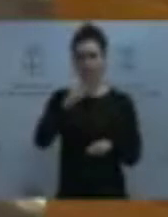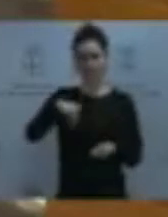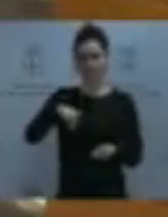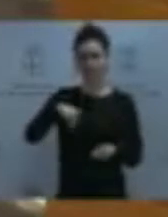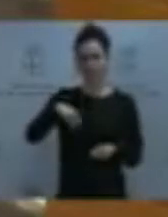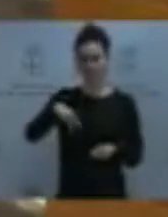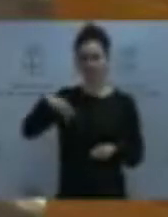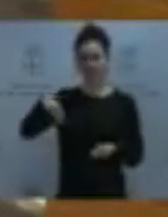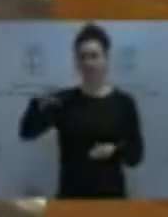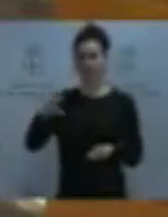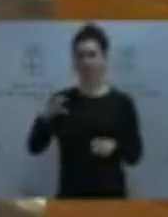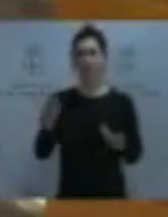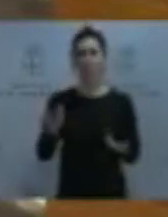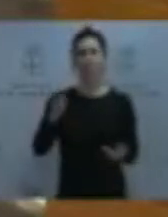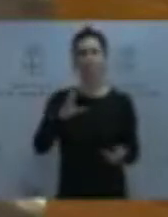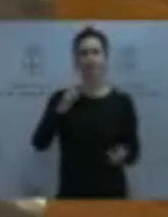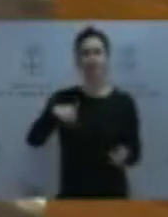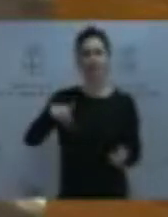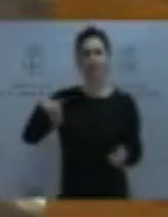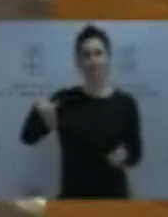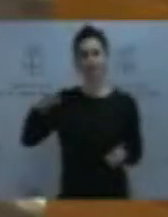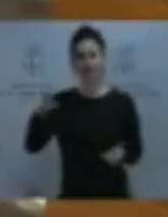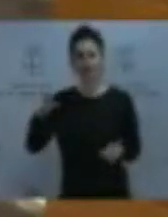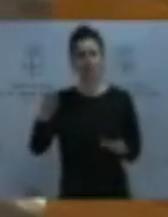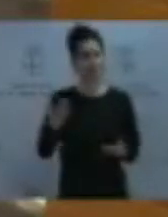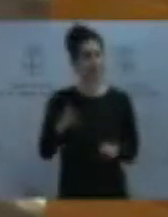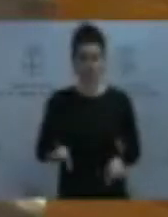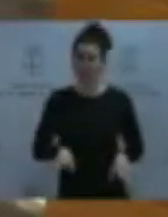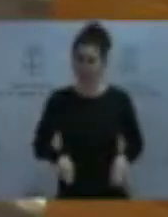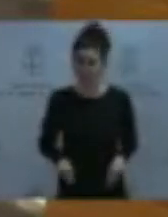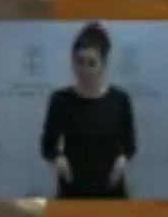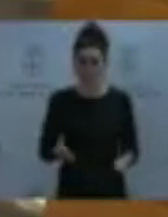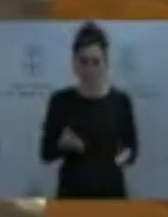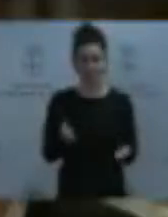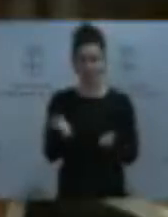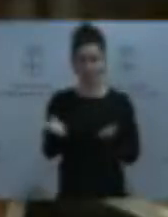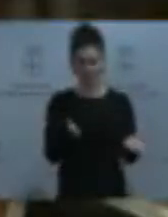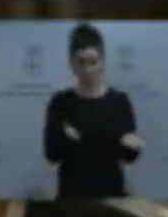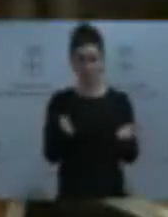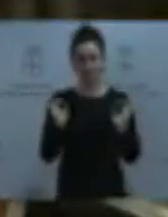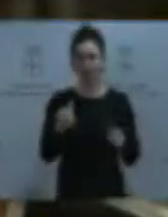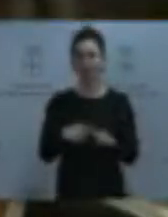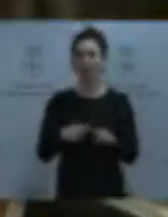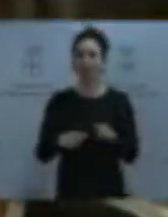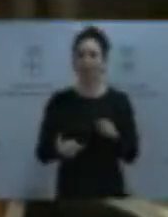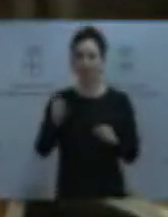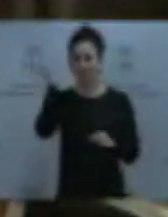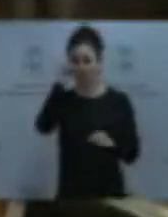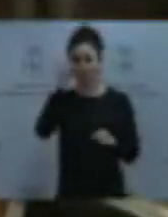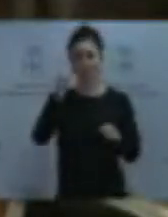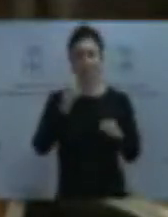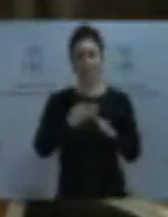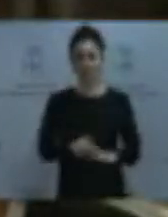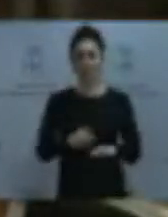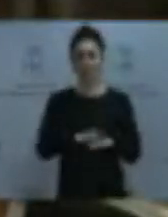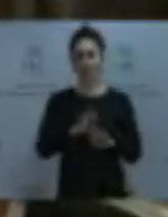carácter previo, lo admita y entienda que ambas partes tienen elementos de juicio suficientes como para someterse a su dictamen en función